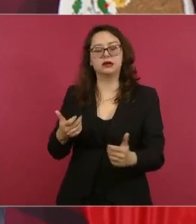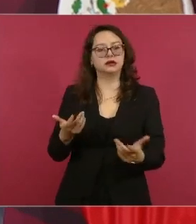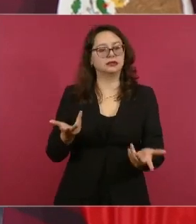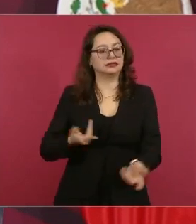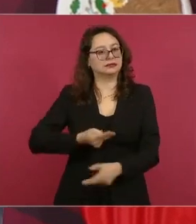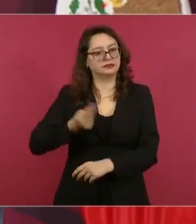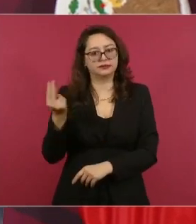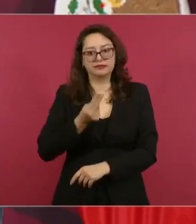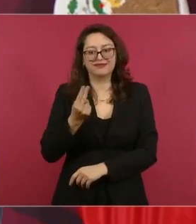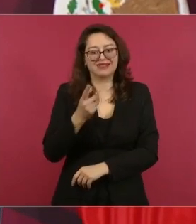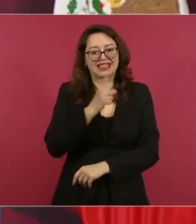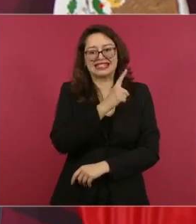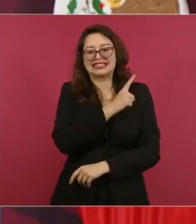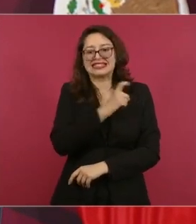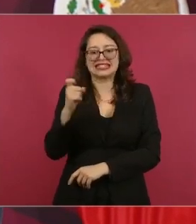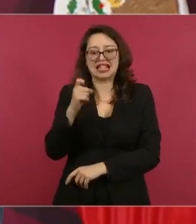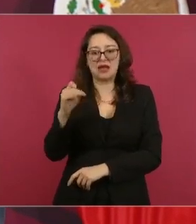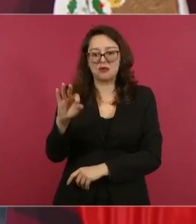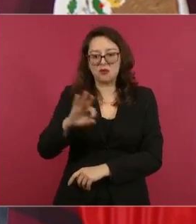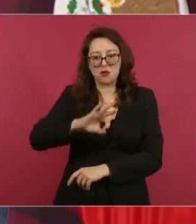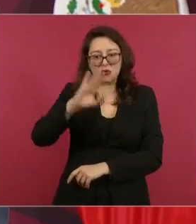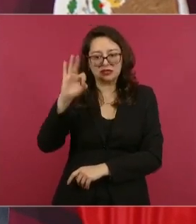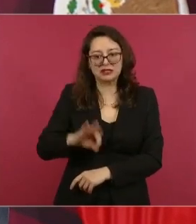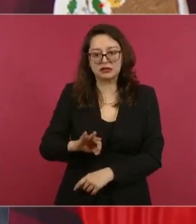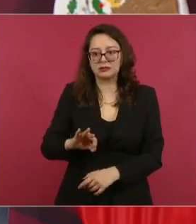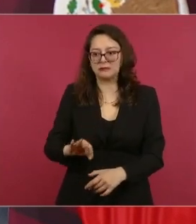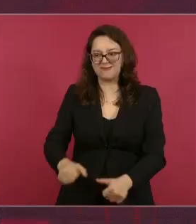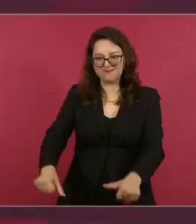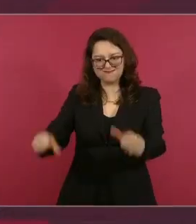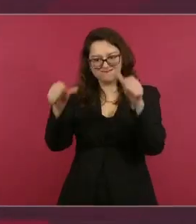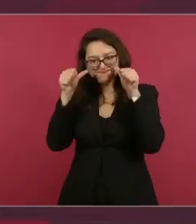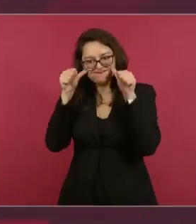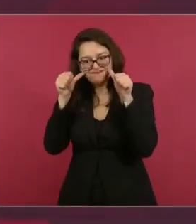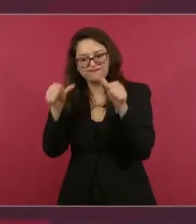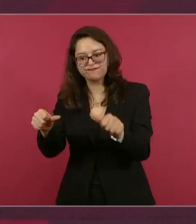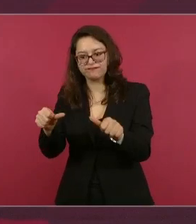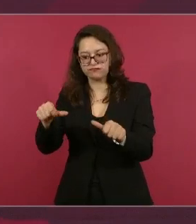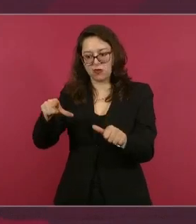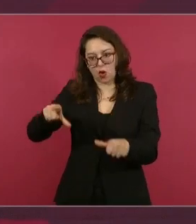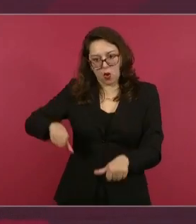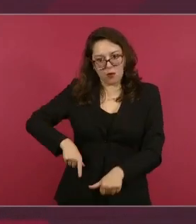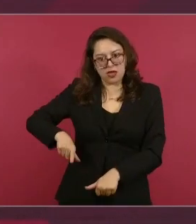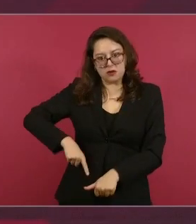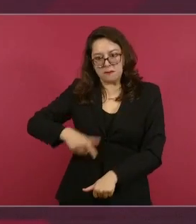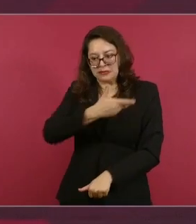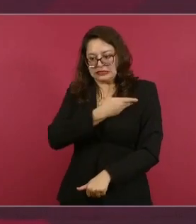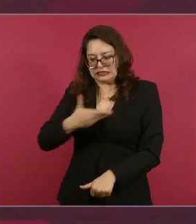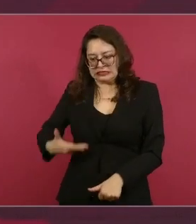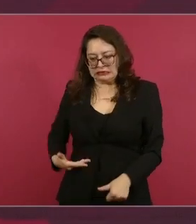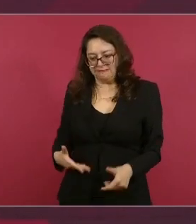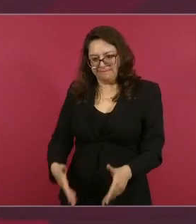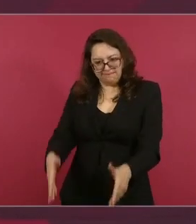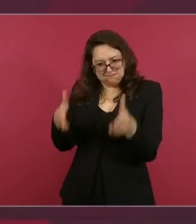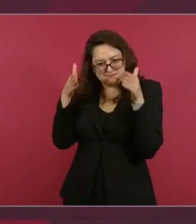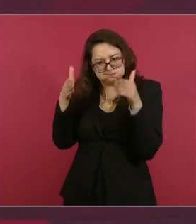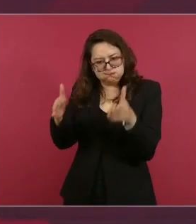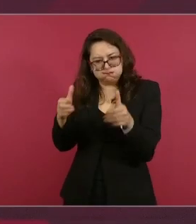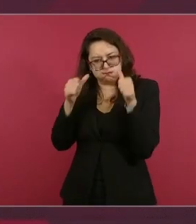requiere que el que gobierne esté